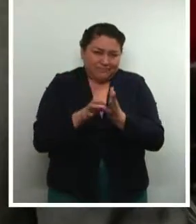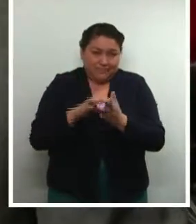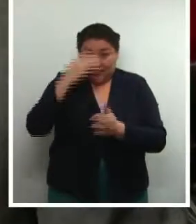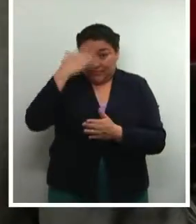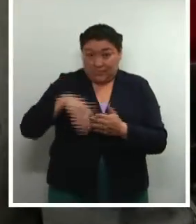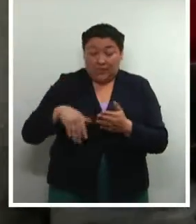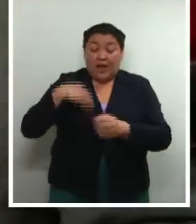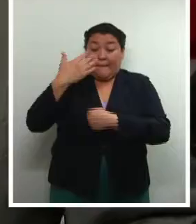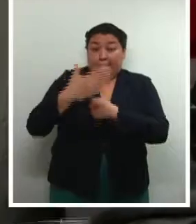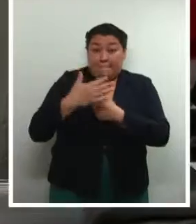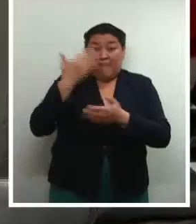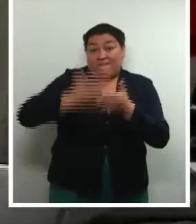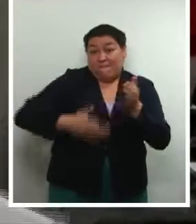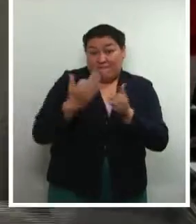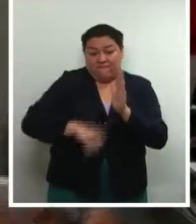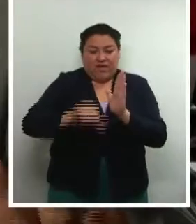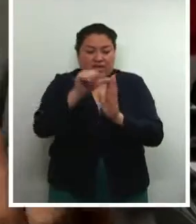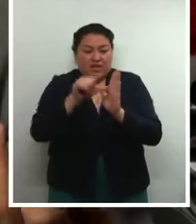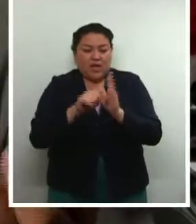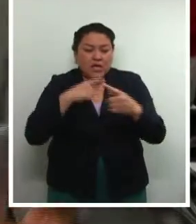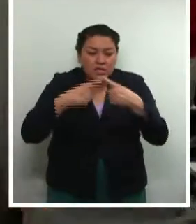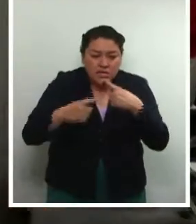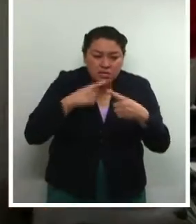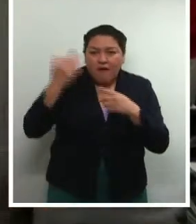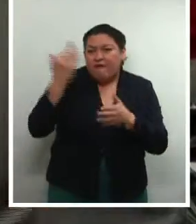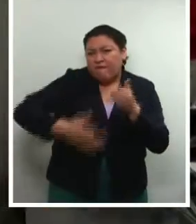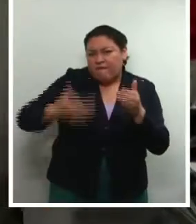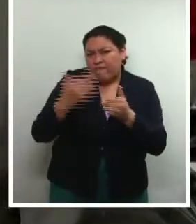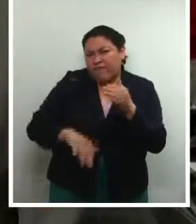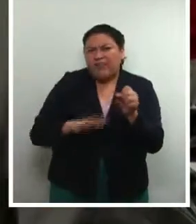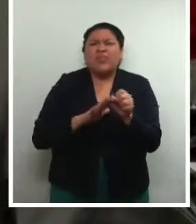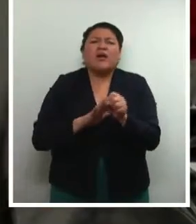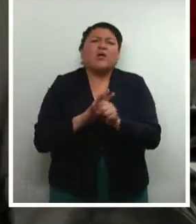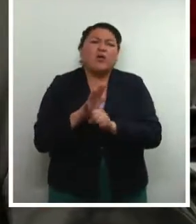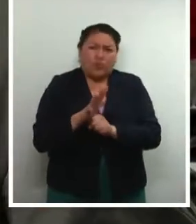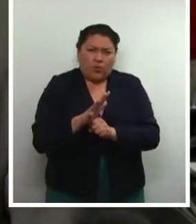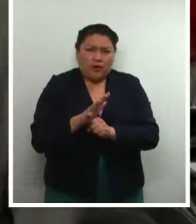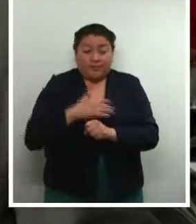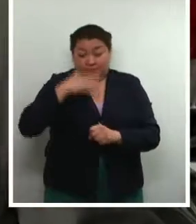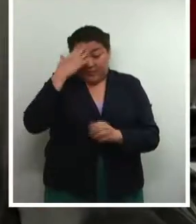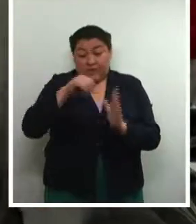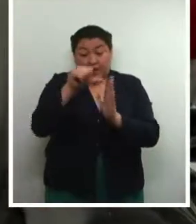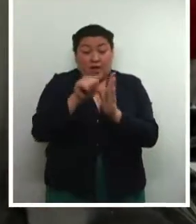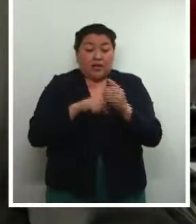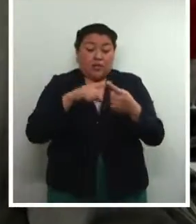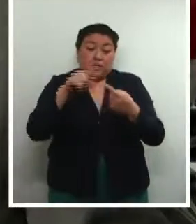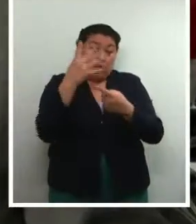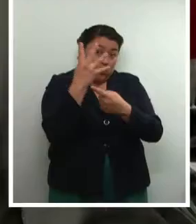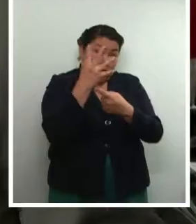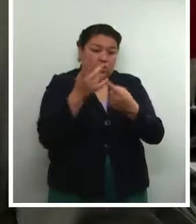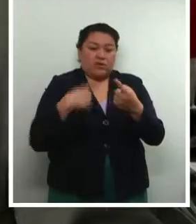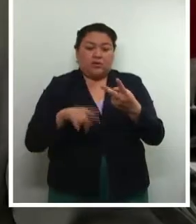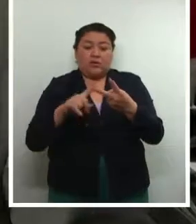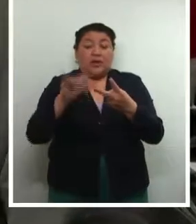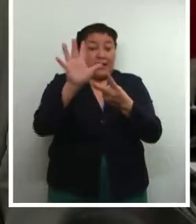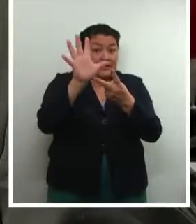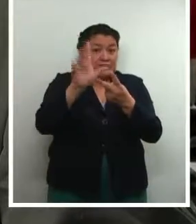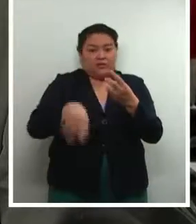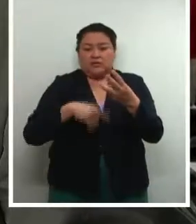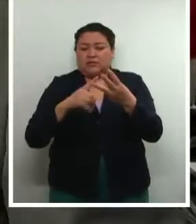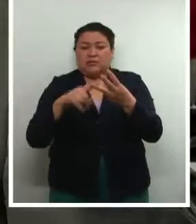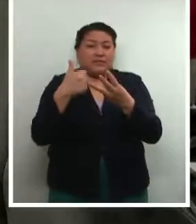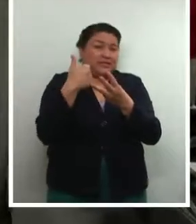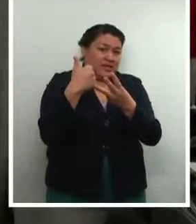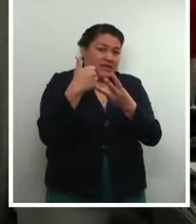artículos que aún faltan por ser discutidos por este Pleno, se señalan los artículos 4, 5,